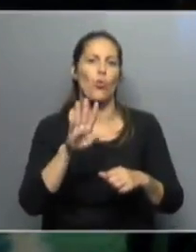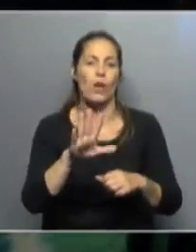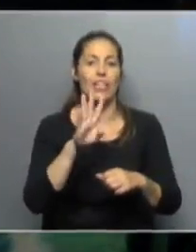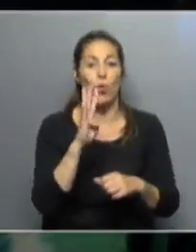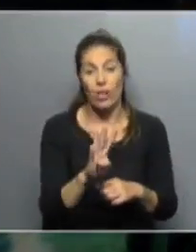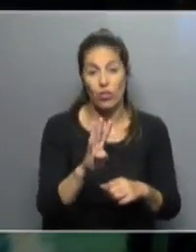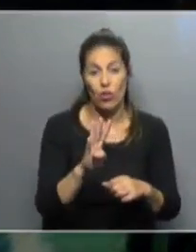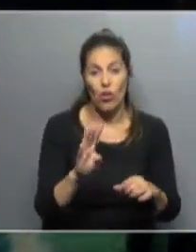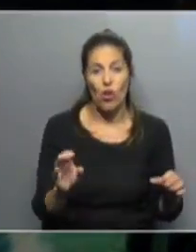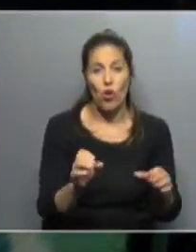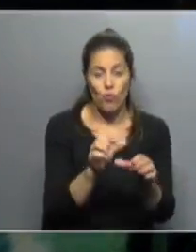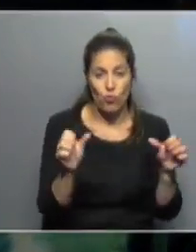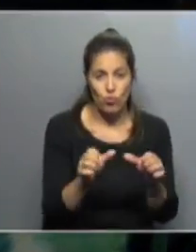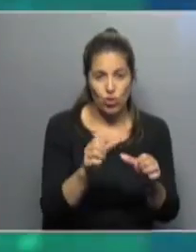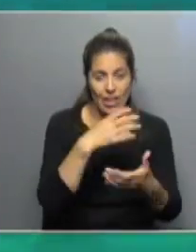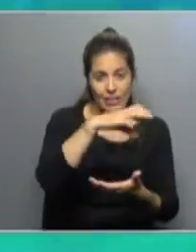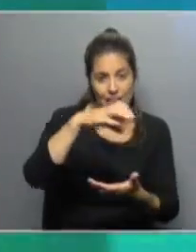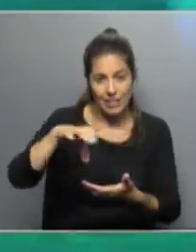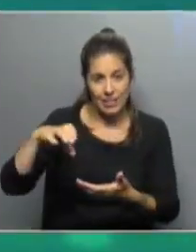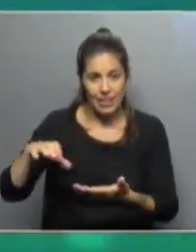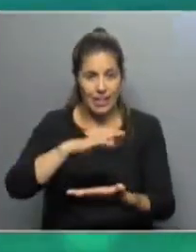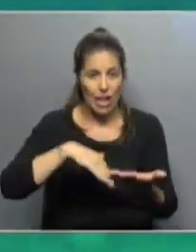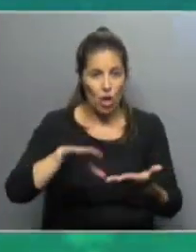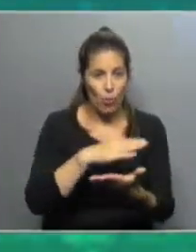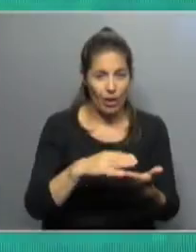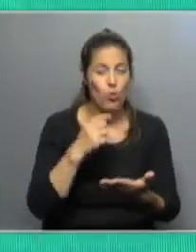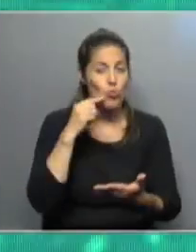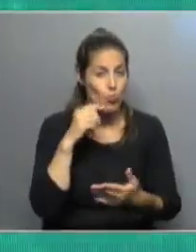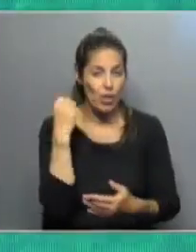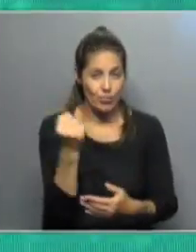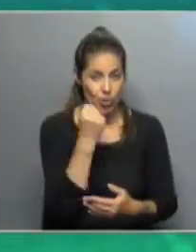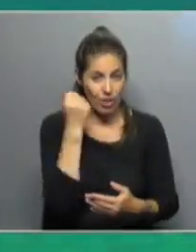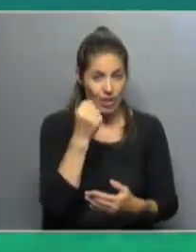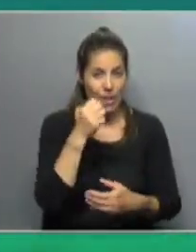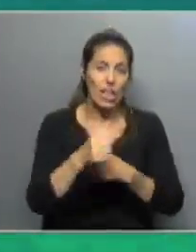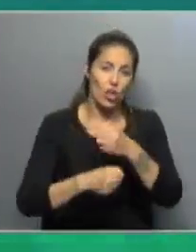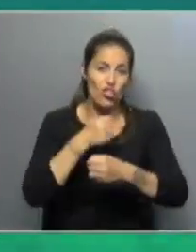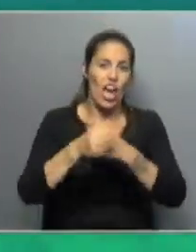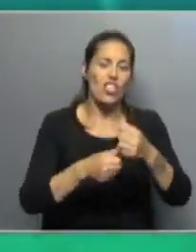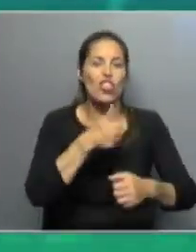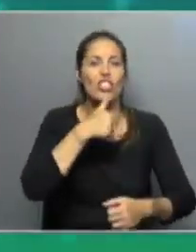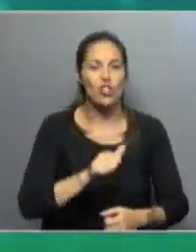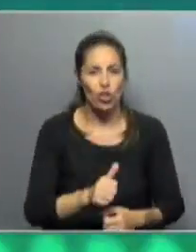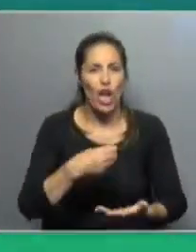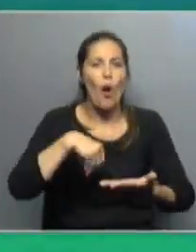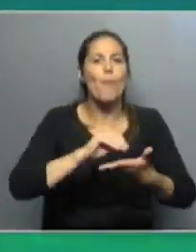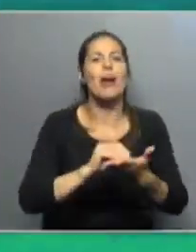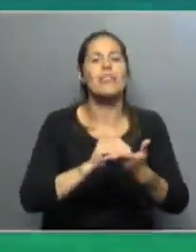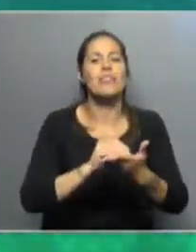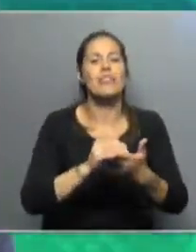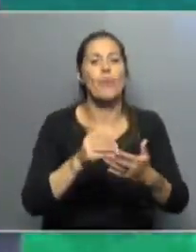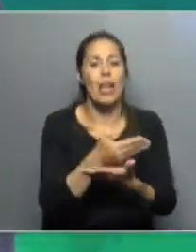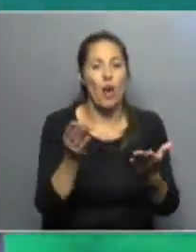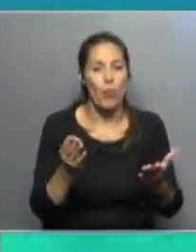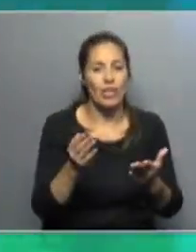1.454 funciones descentralizadas en los barrios, que es un número altísimo. En estos años de historia. En estos años de historia. Más todas las funciones, ya te digo, en las salas,